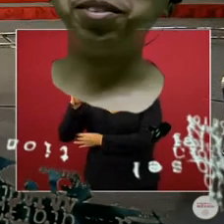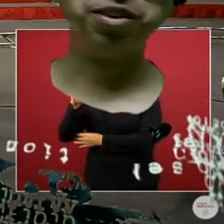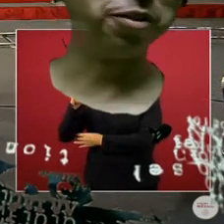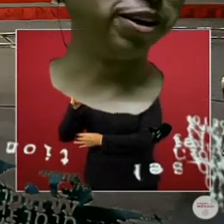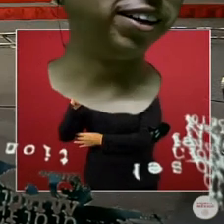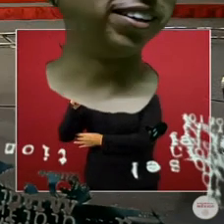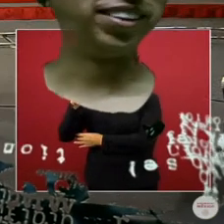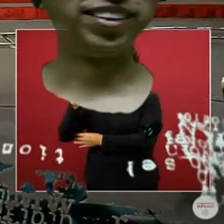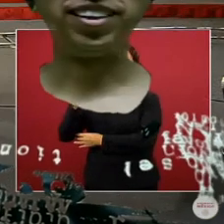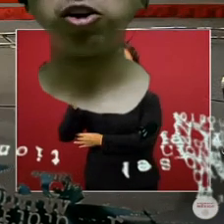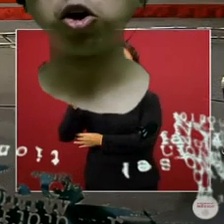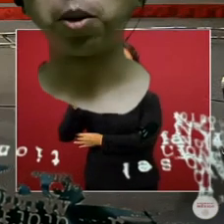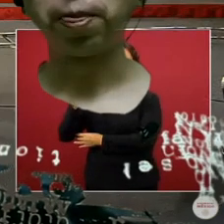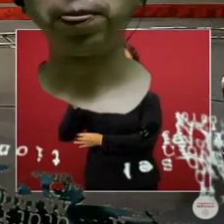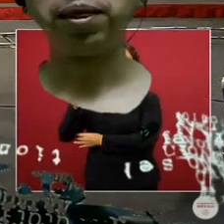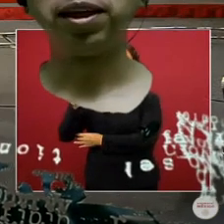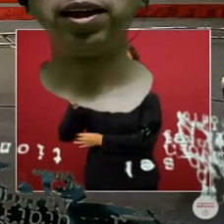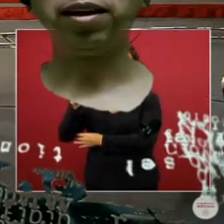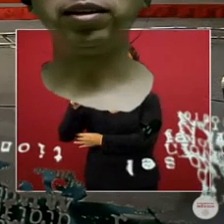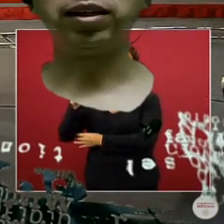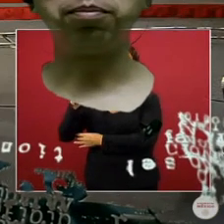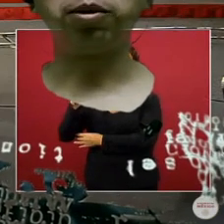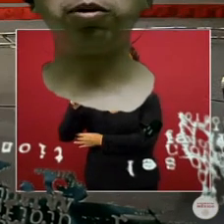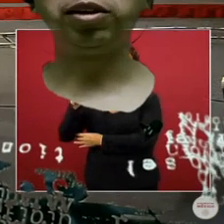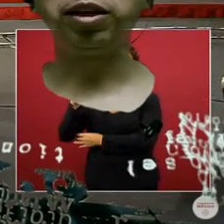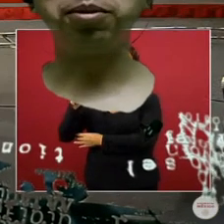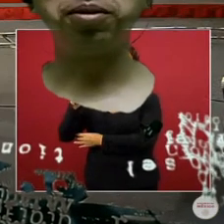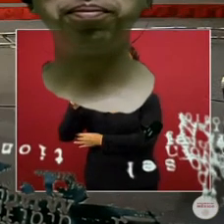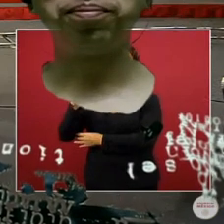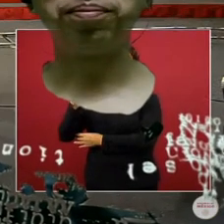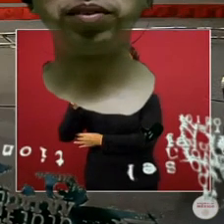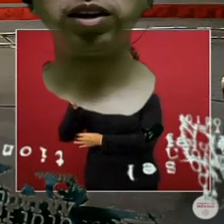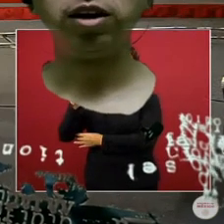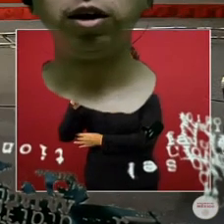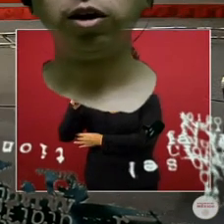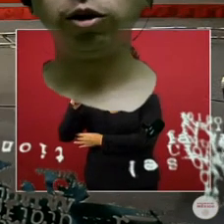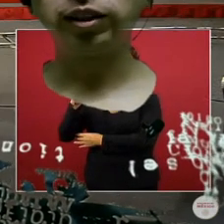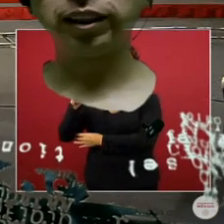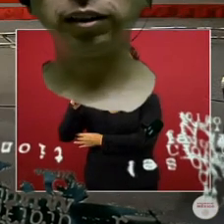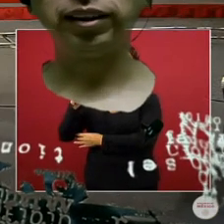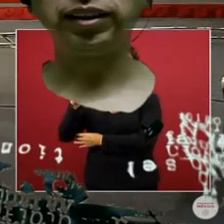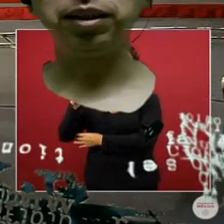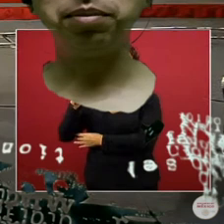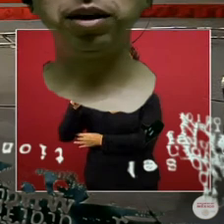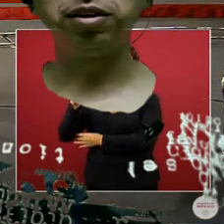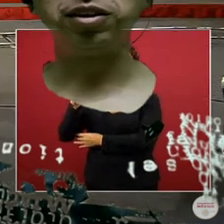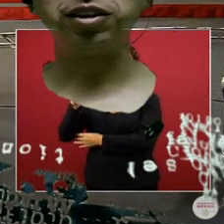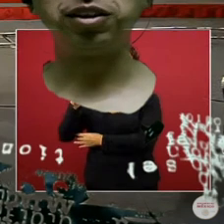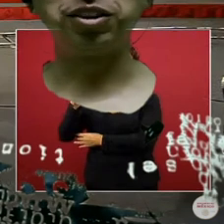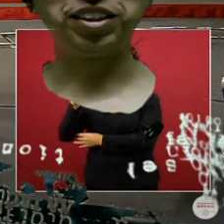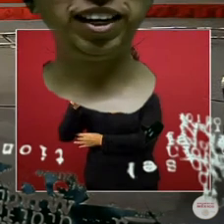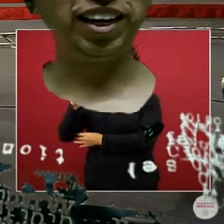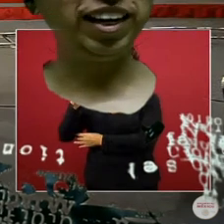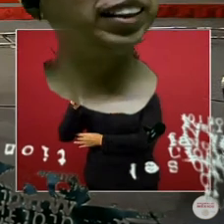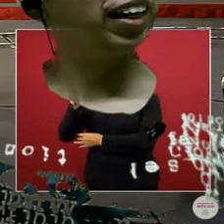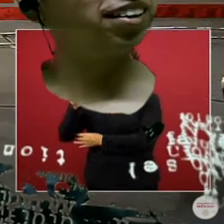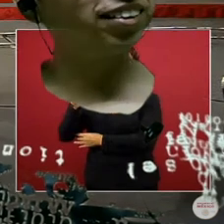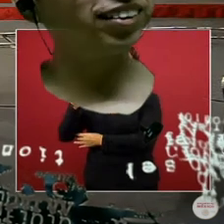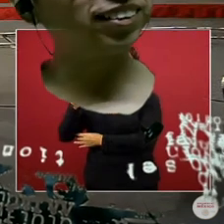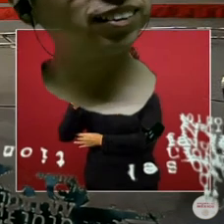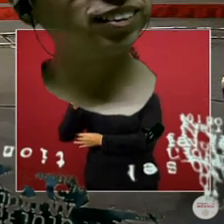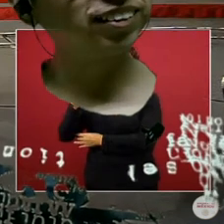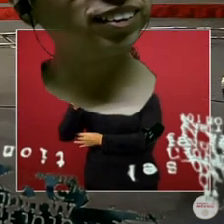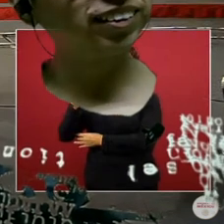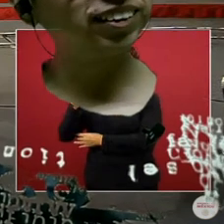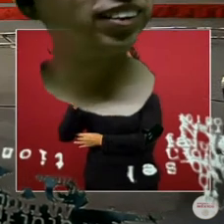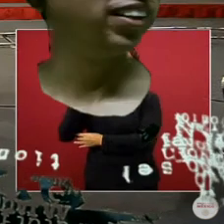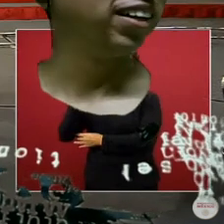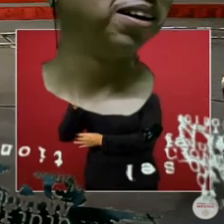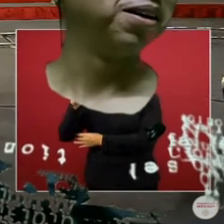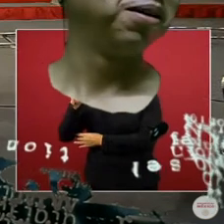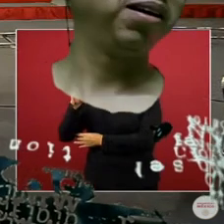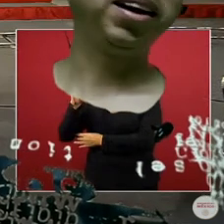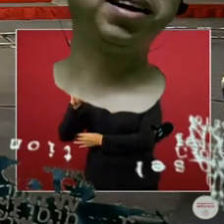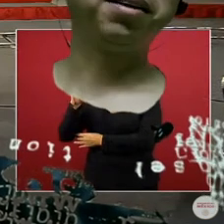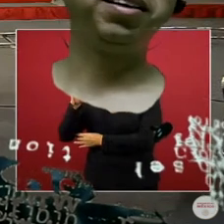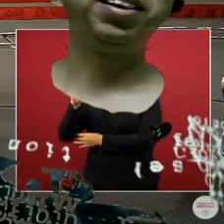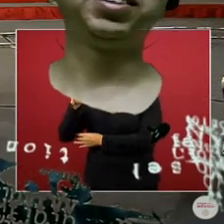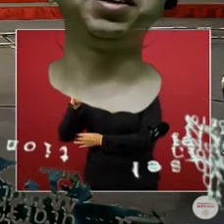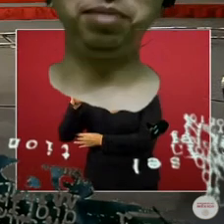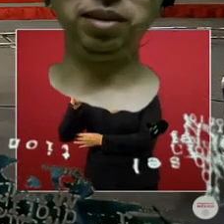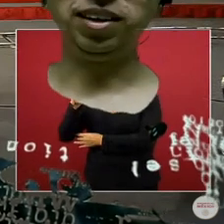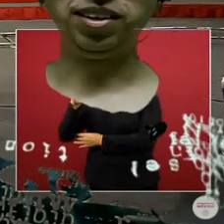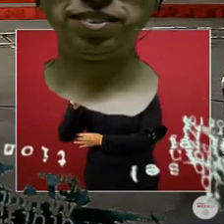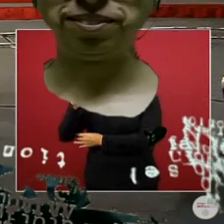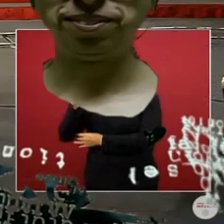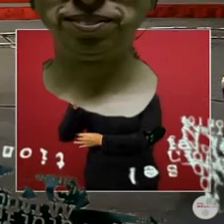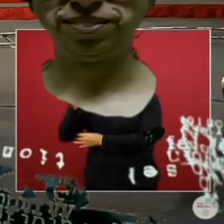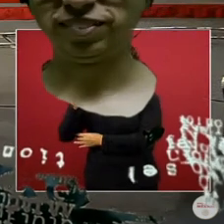Ese fue muy bueno. Y vamos a ver, por último, ¿los casos estimados los tienen aislados? Blanca